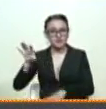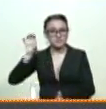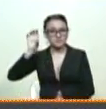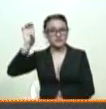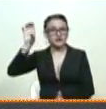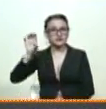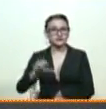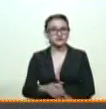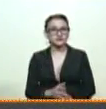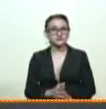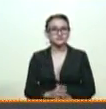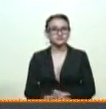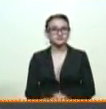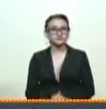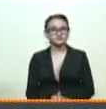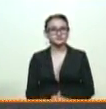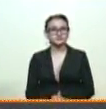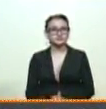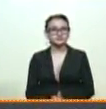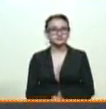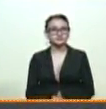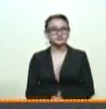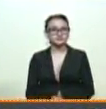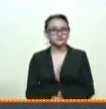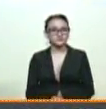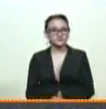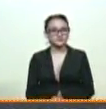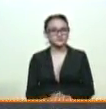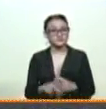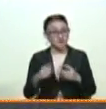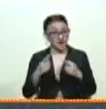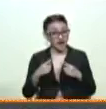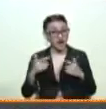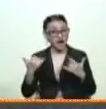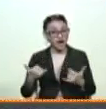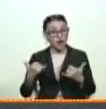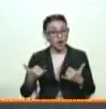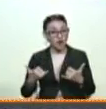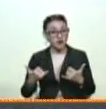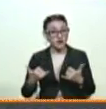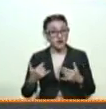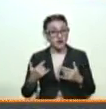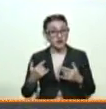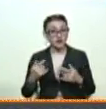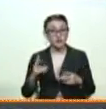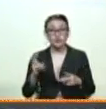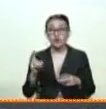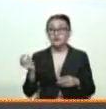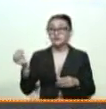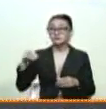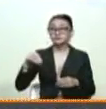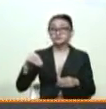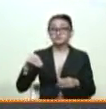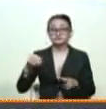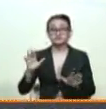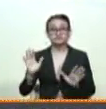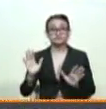patria, en el plan de la patria. Pero ahora tenemos un desencadenante nuevo, necesario